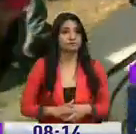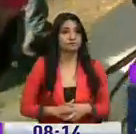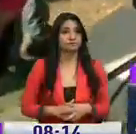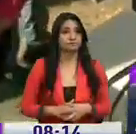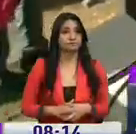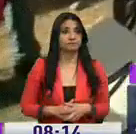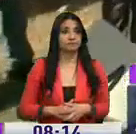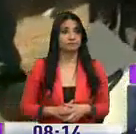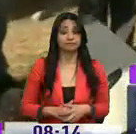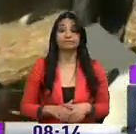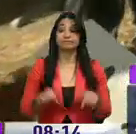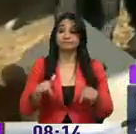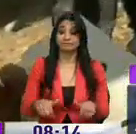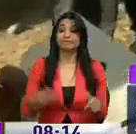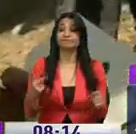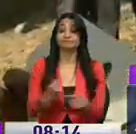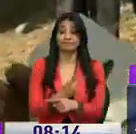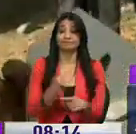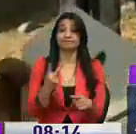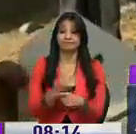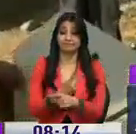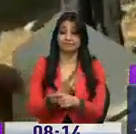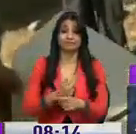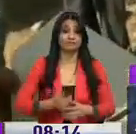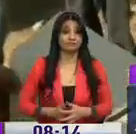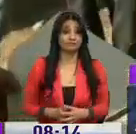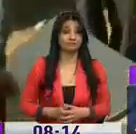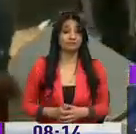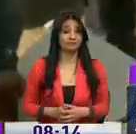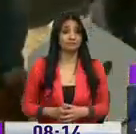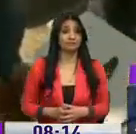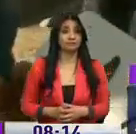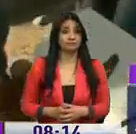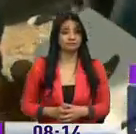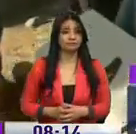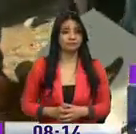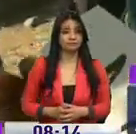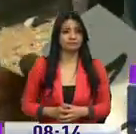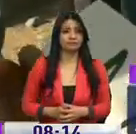Aquí es un poco peligroso por lo que, ¿cómo se llama? Hay las,